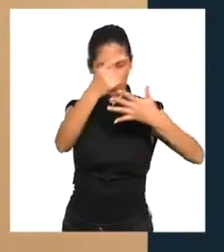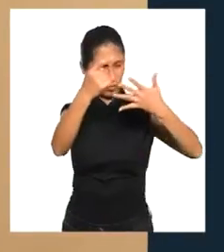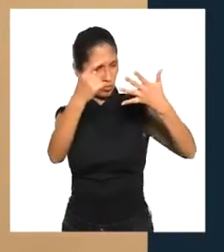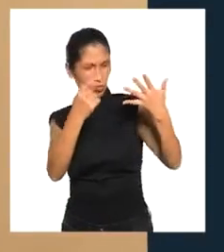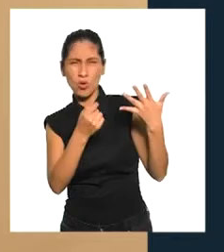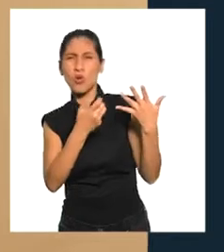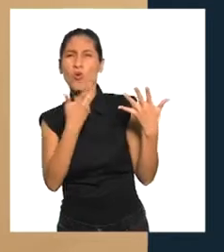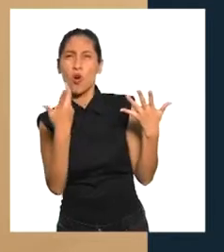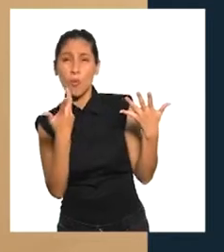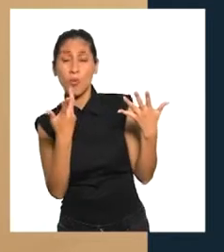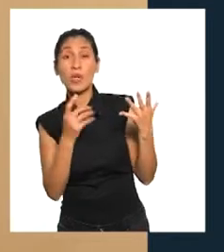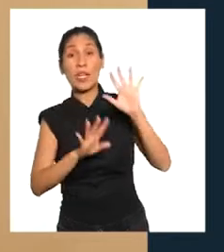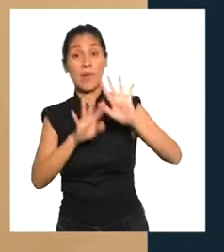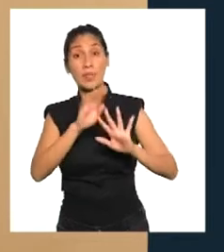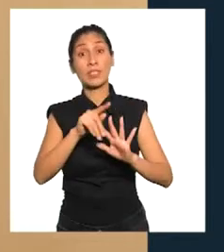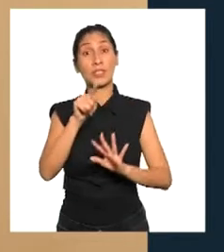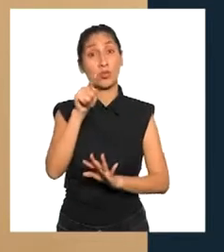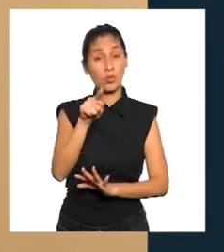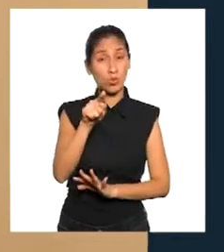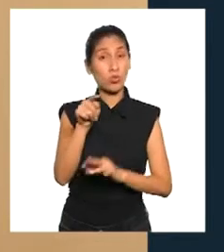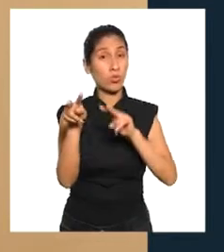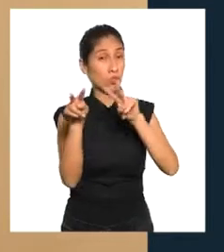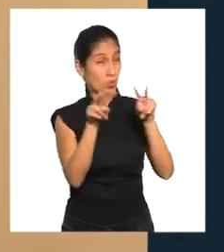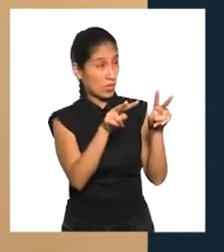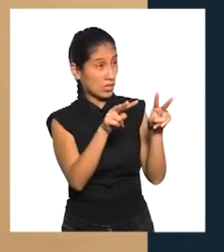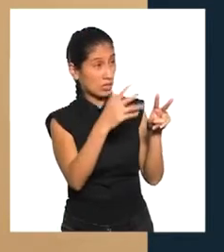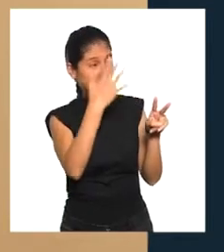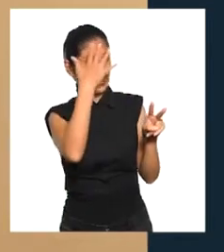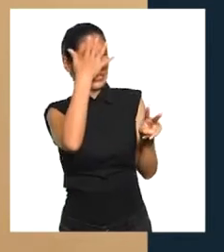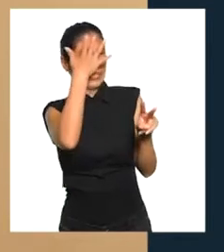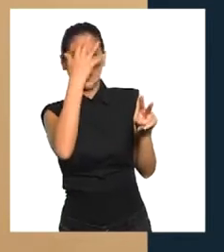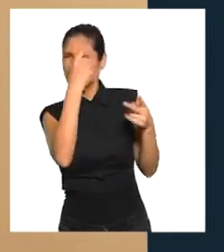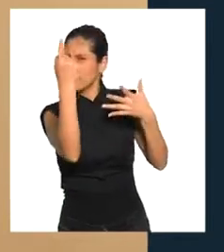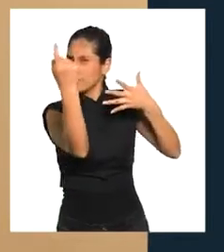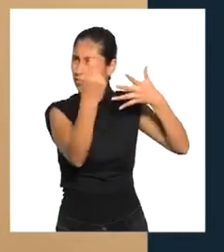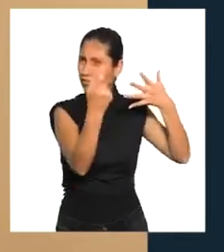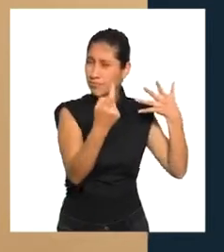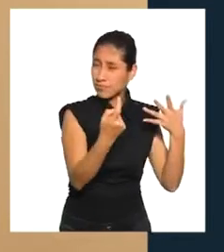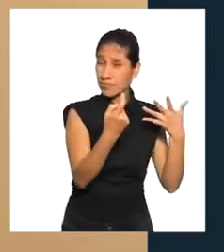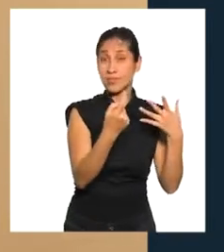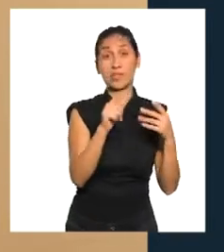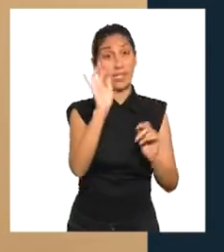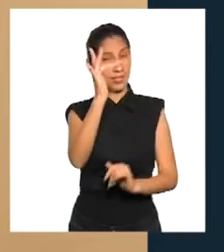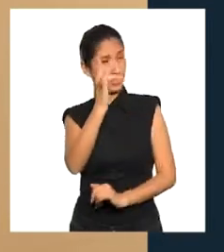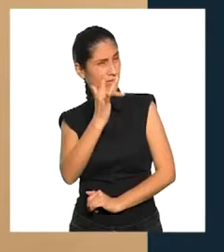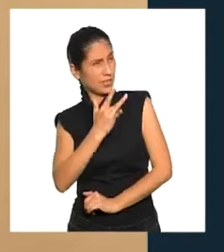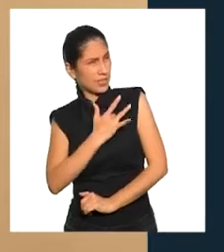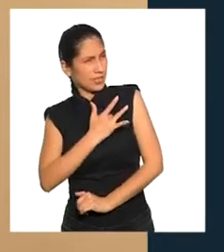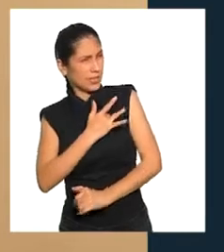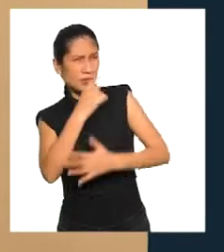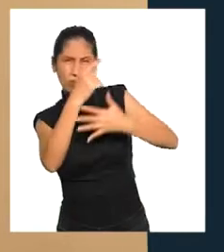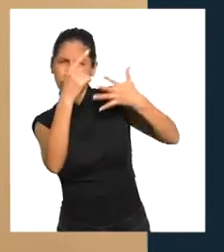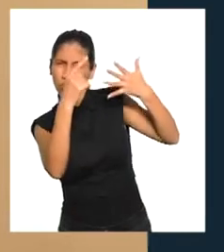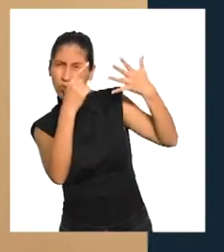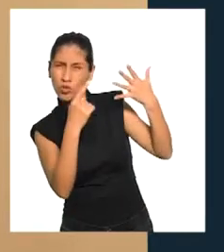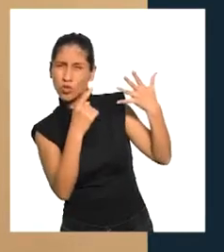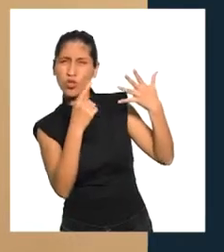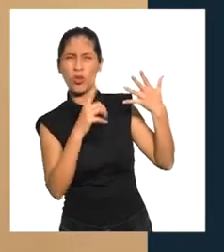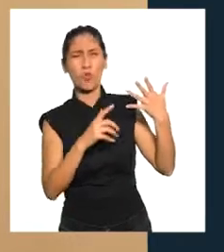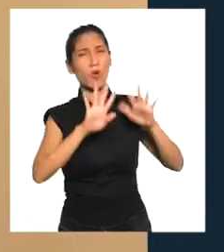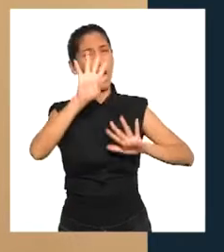se presentan como reacción ante una situación específica. Las emociones se caracterizan